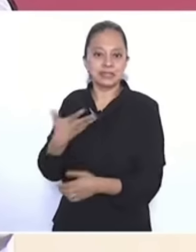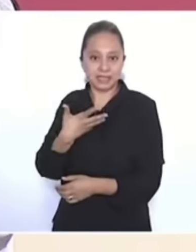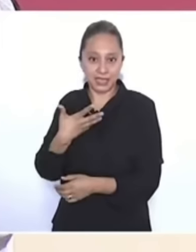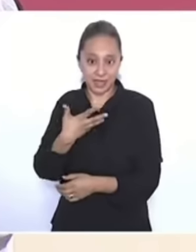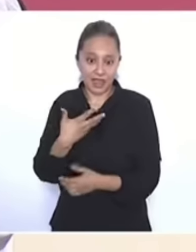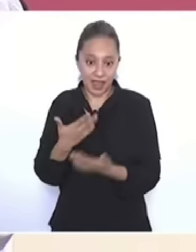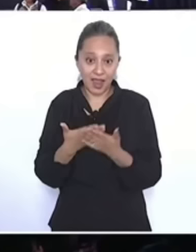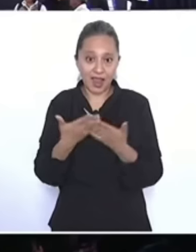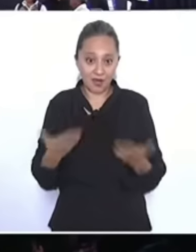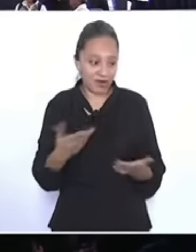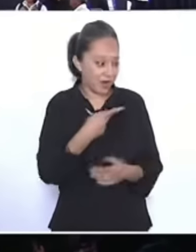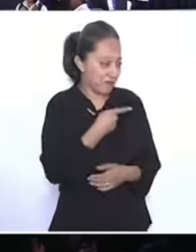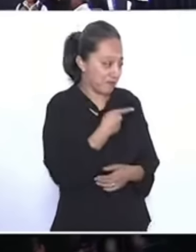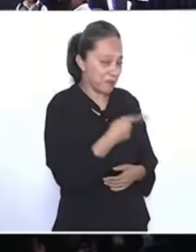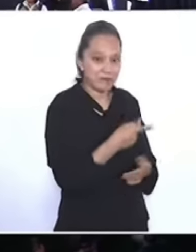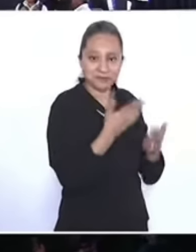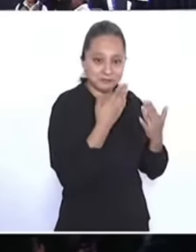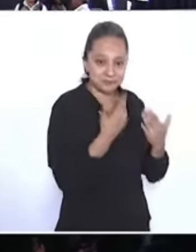México.